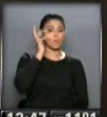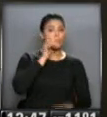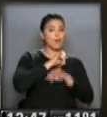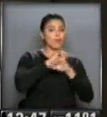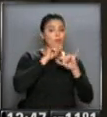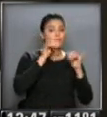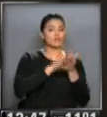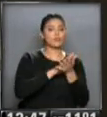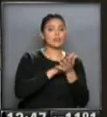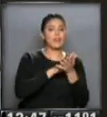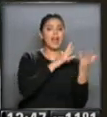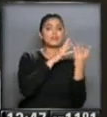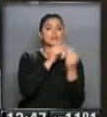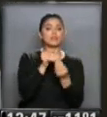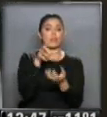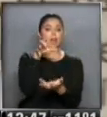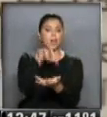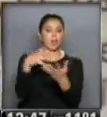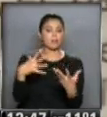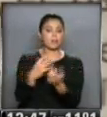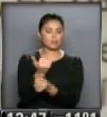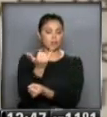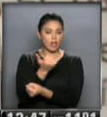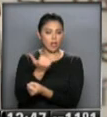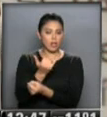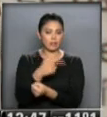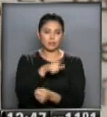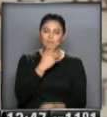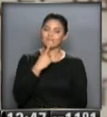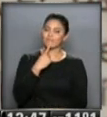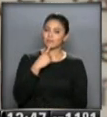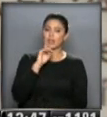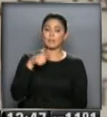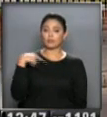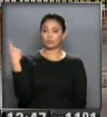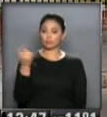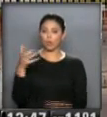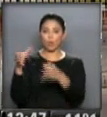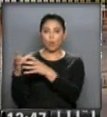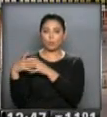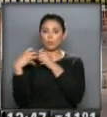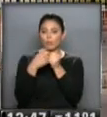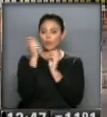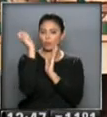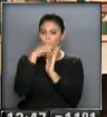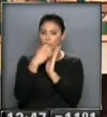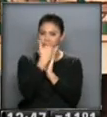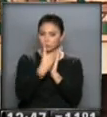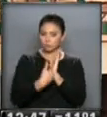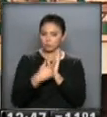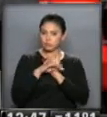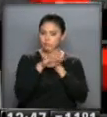refirió a la ayuda que recibe la fundación además los firmantes de la solicitada señalaron que el grupo